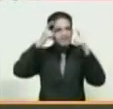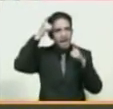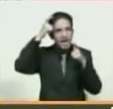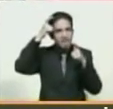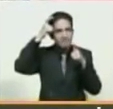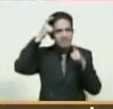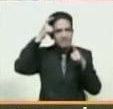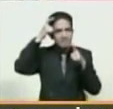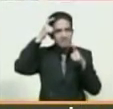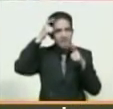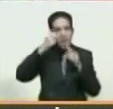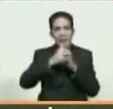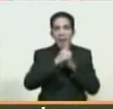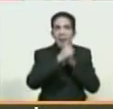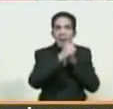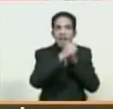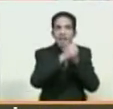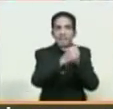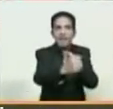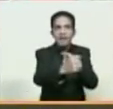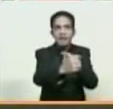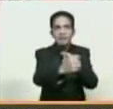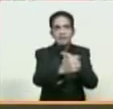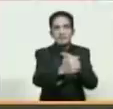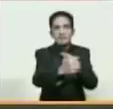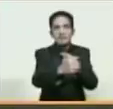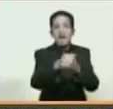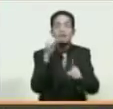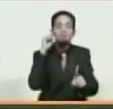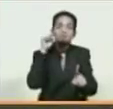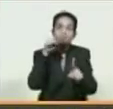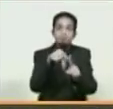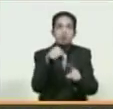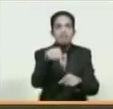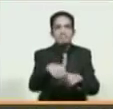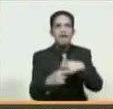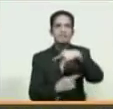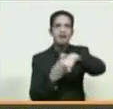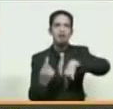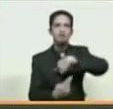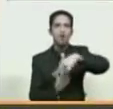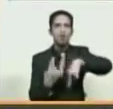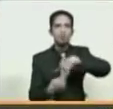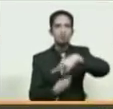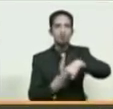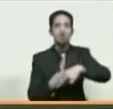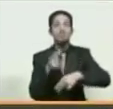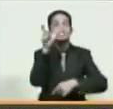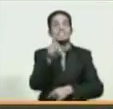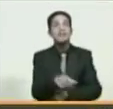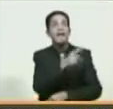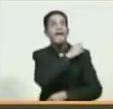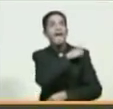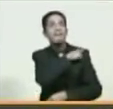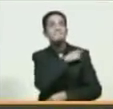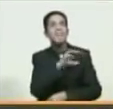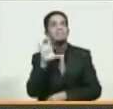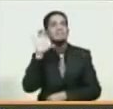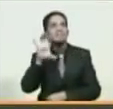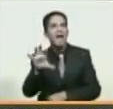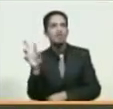al mando de la conducción del destino de esta revolución y jefe de Estado de